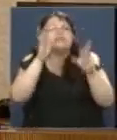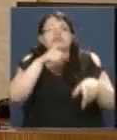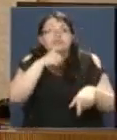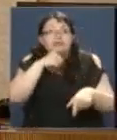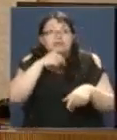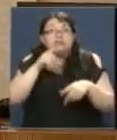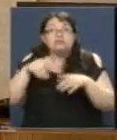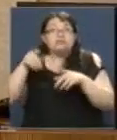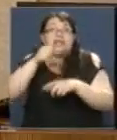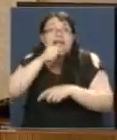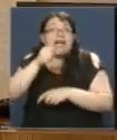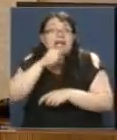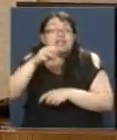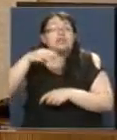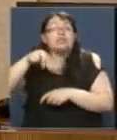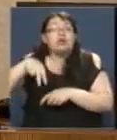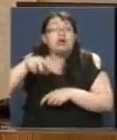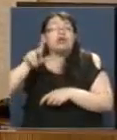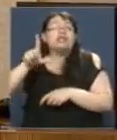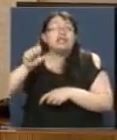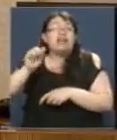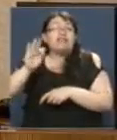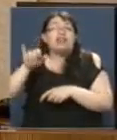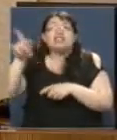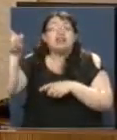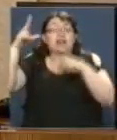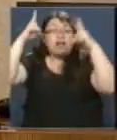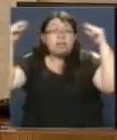Mon Laferte desde México lo dice.